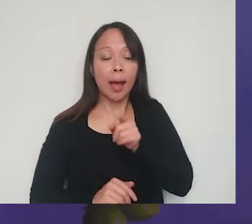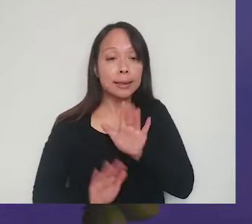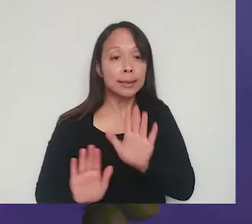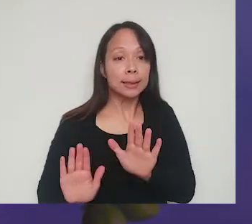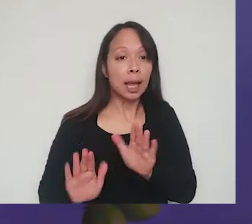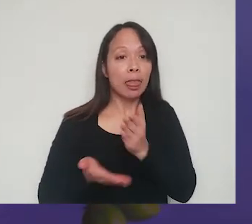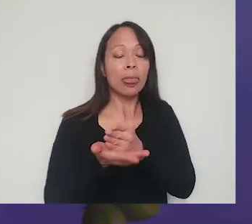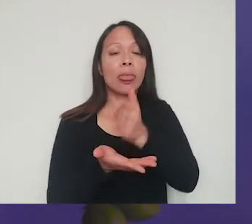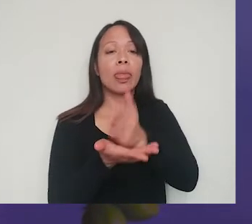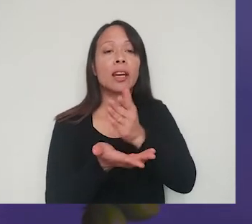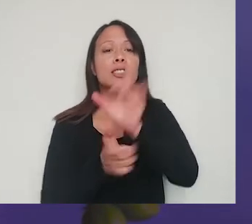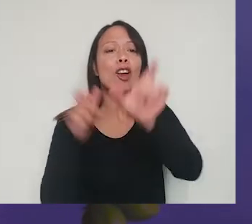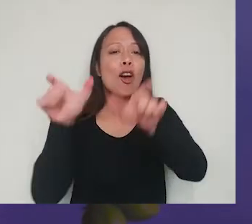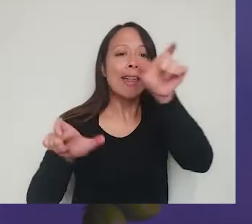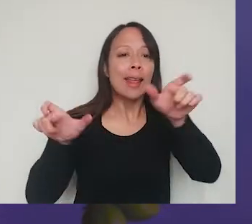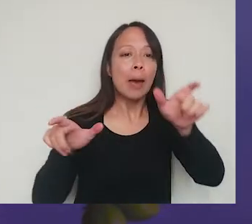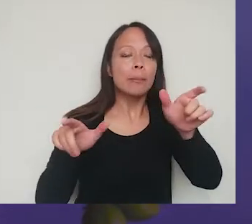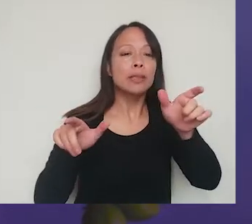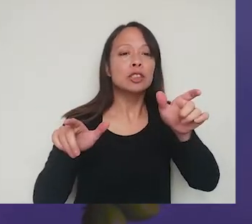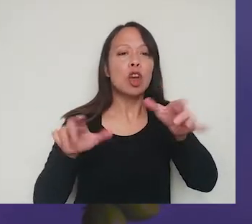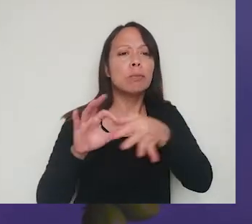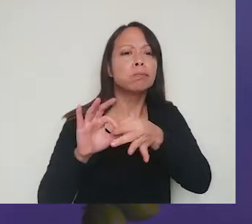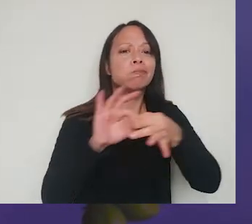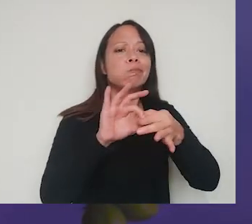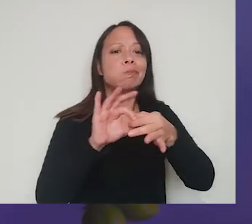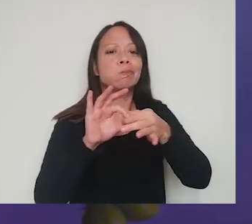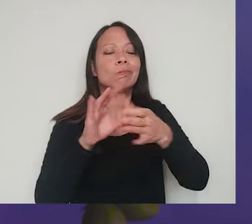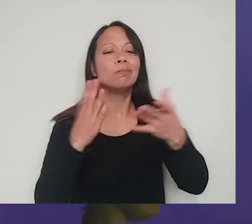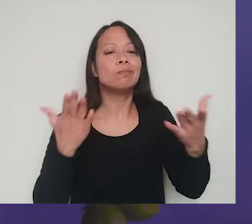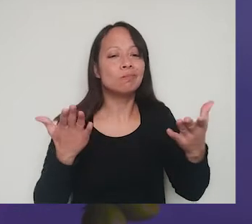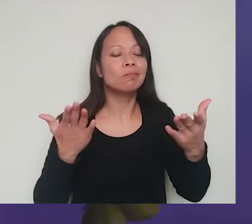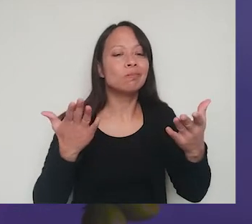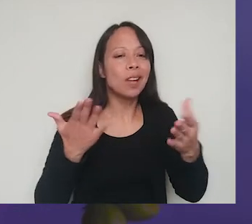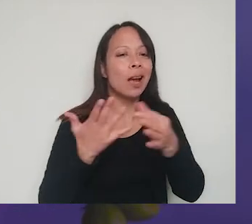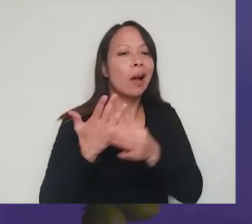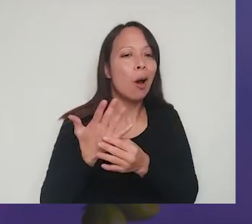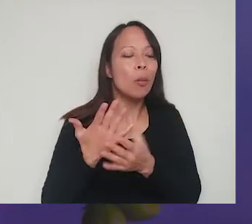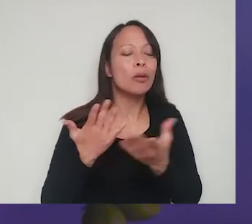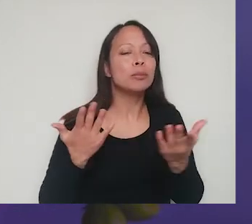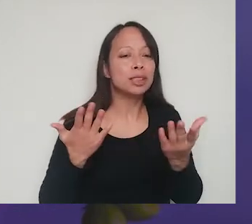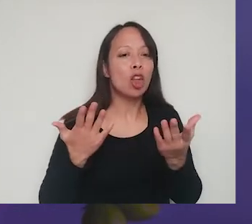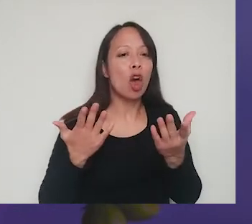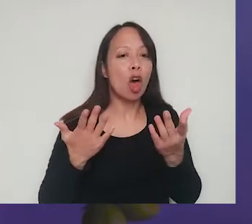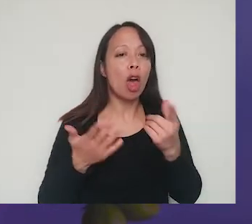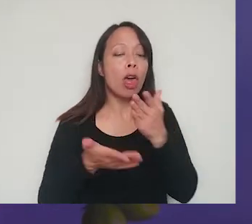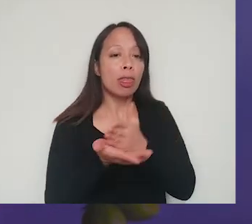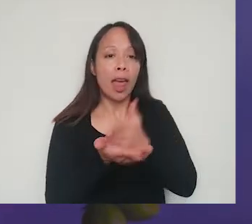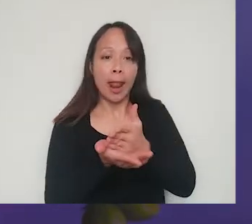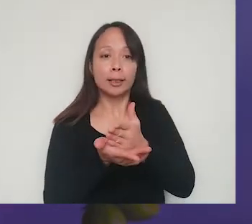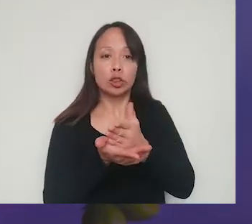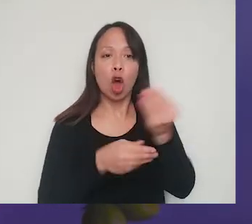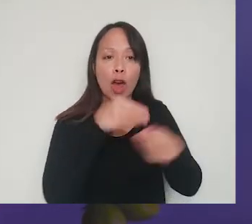este cuadro de situación que hay derechos humanos fundamentales que se encuentran comprometidos. Por un lado, tenemos el derecho a procrear y a formar